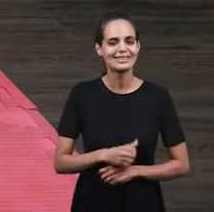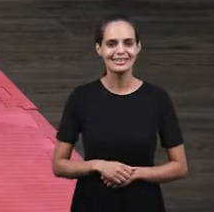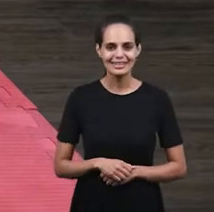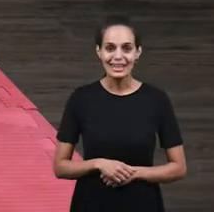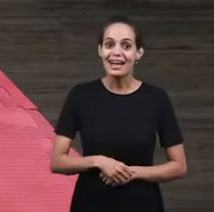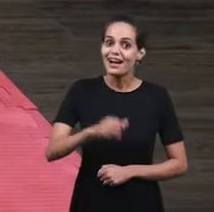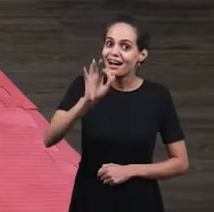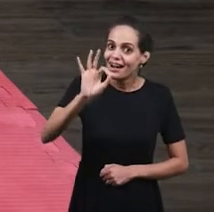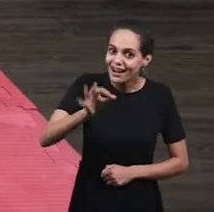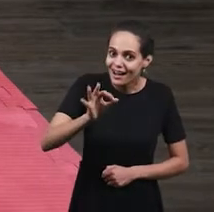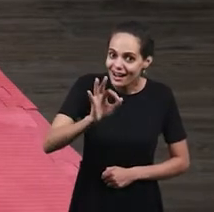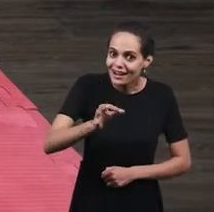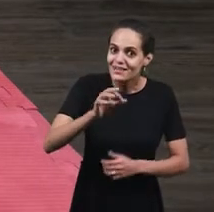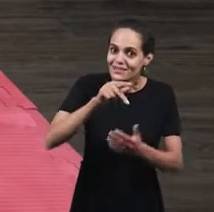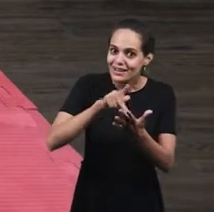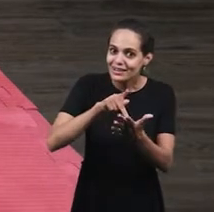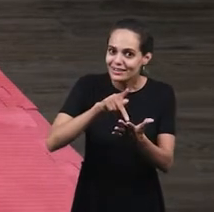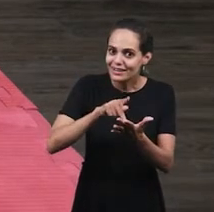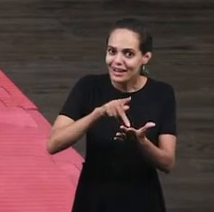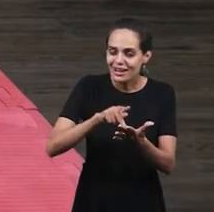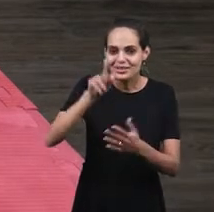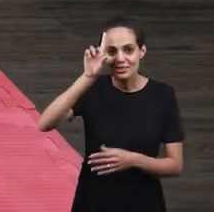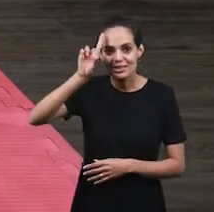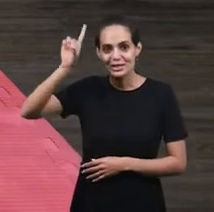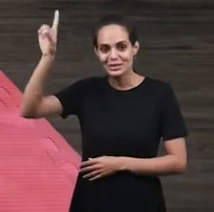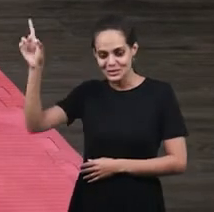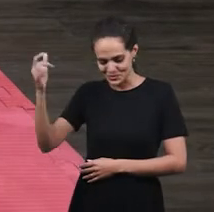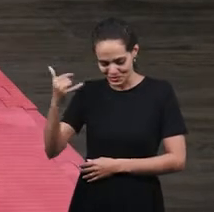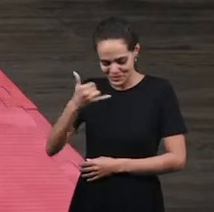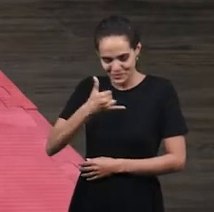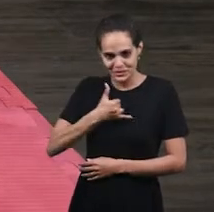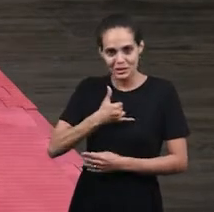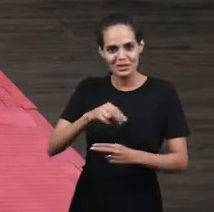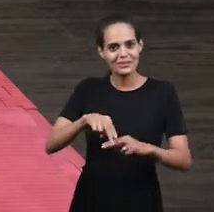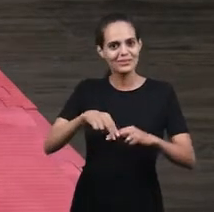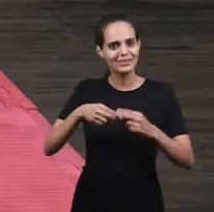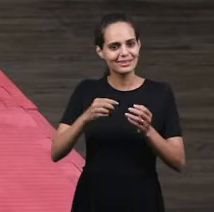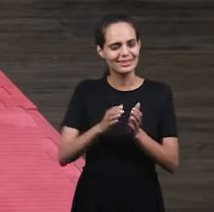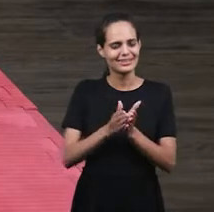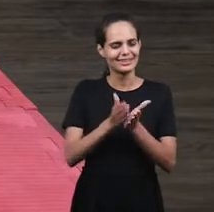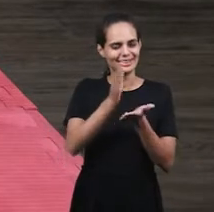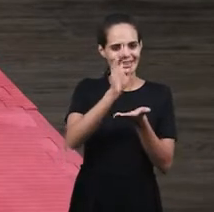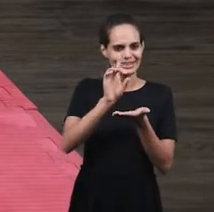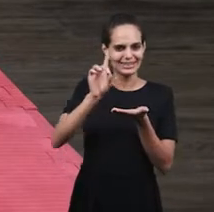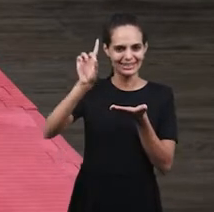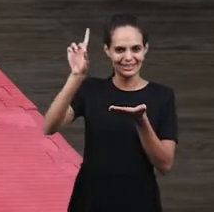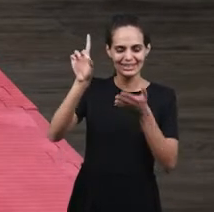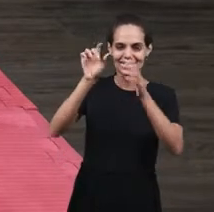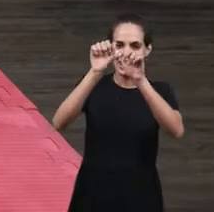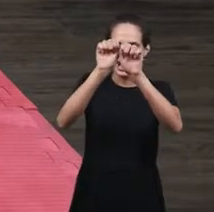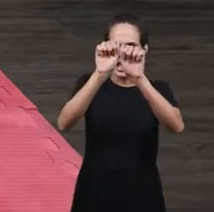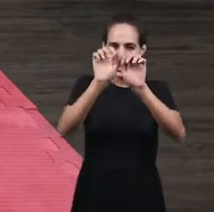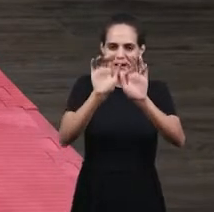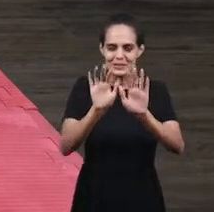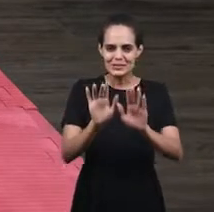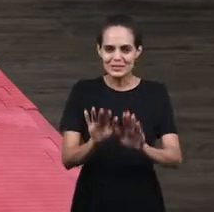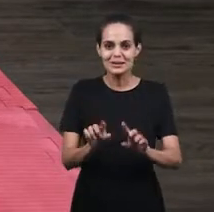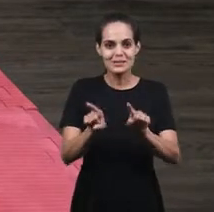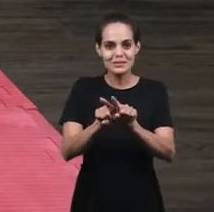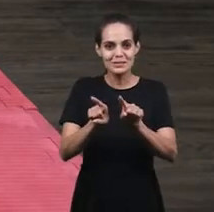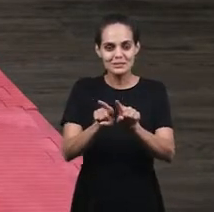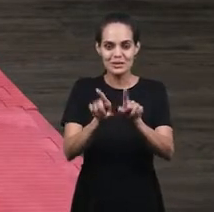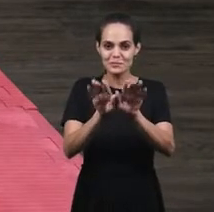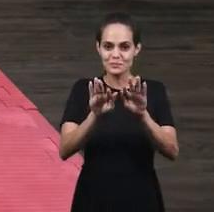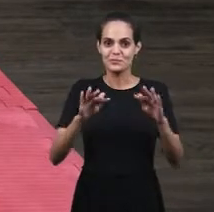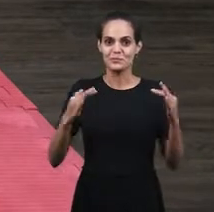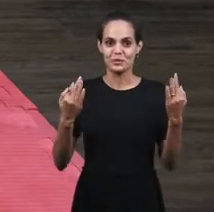vidas. Eso mismo, Dios quiere hablar con nosotros a través de su palabra y bendecir